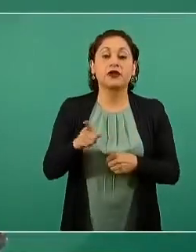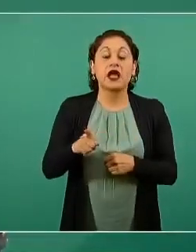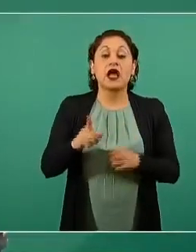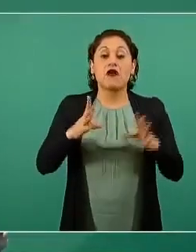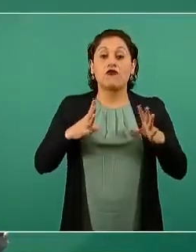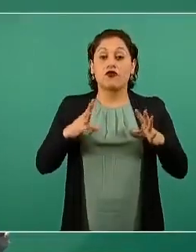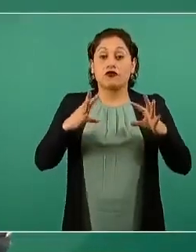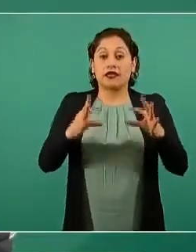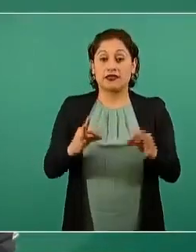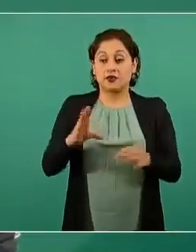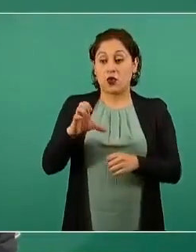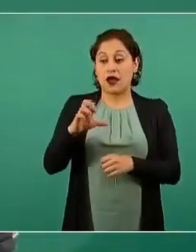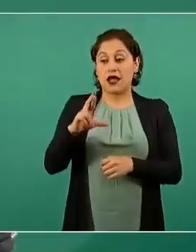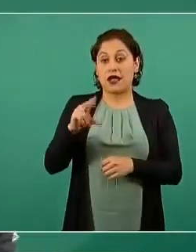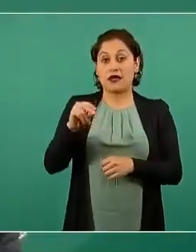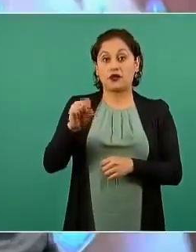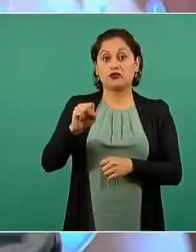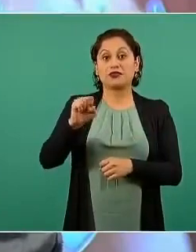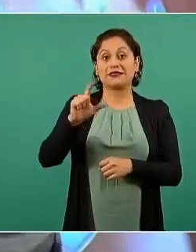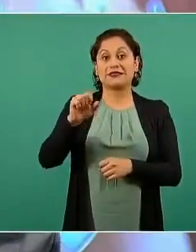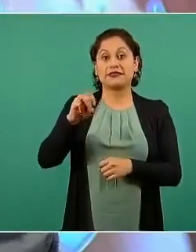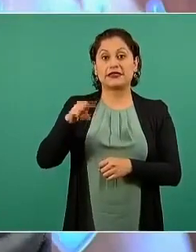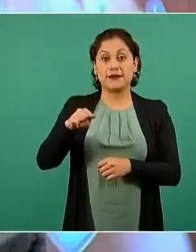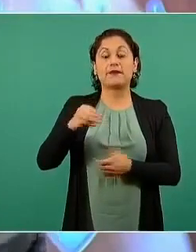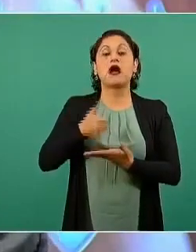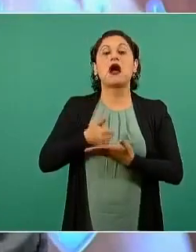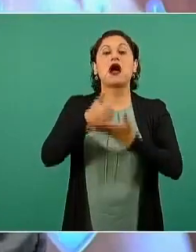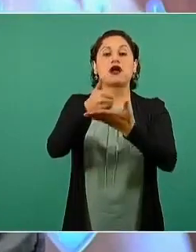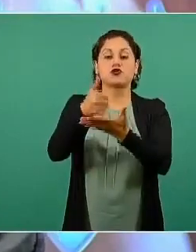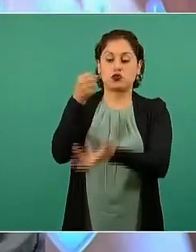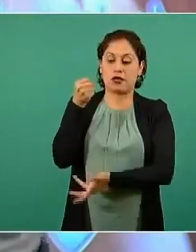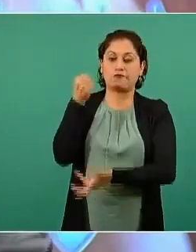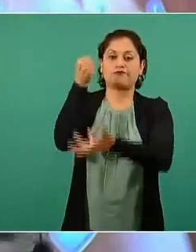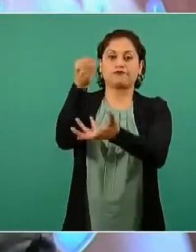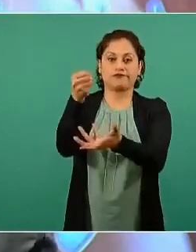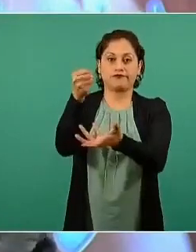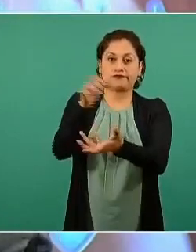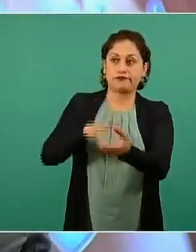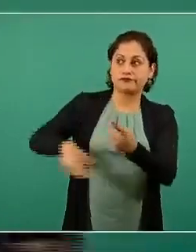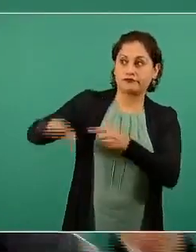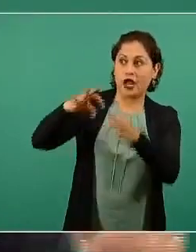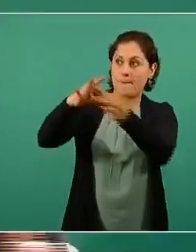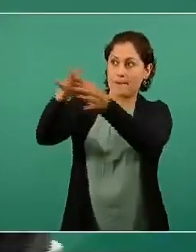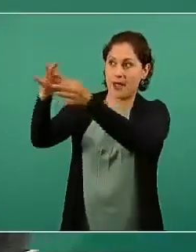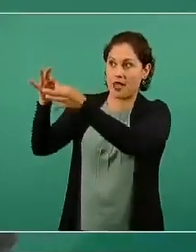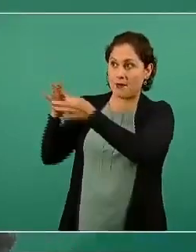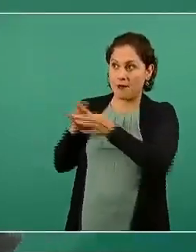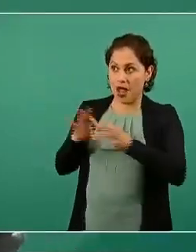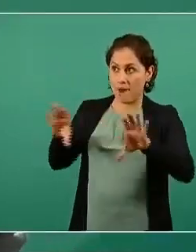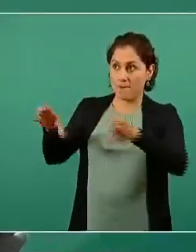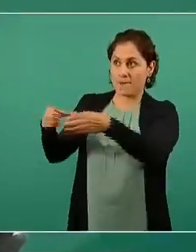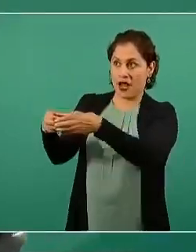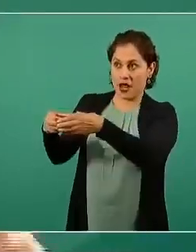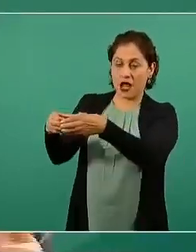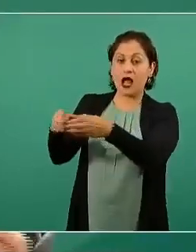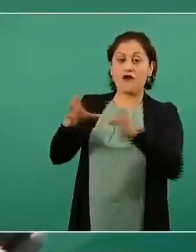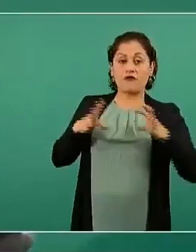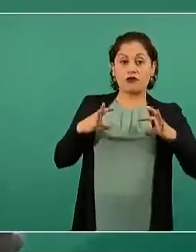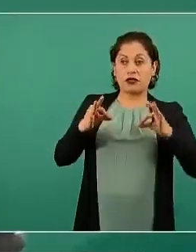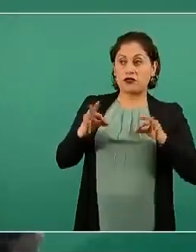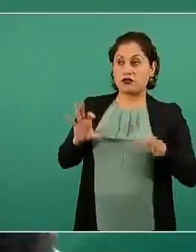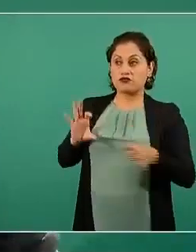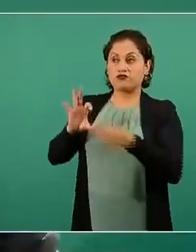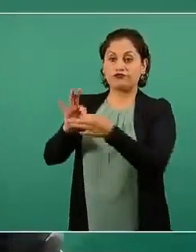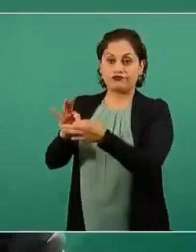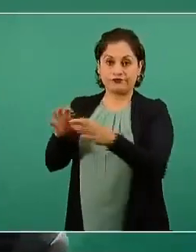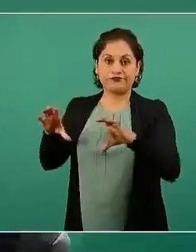fue uno de los patrocinadores principales en términos de financiamiento. Entonces, hasta ahí es un arreglo entre privados. Ahora,